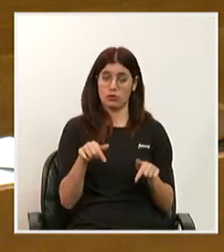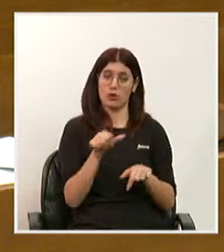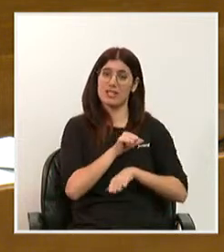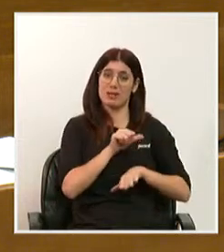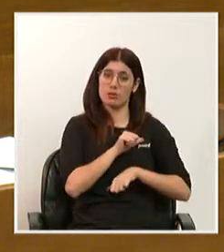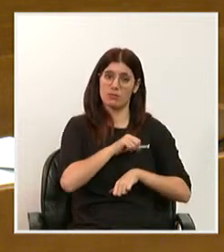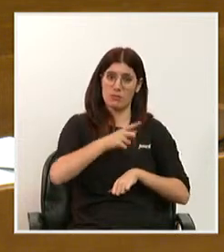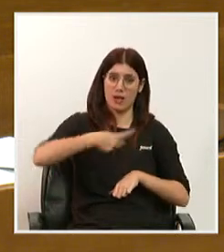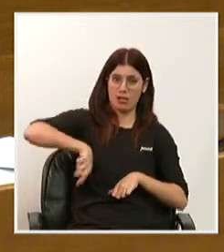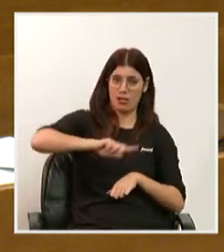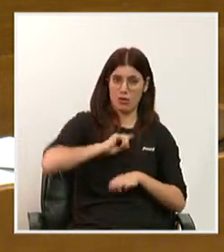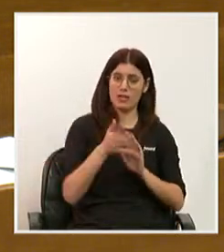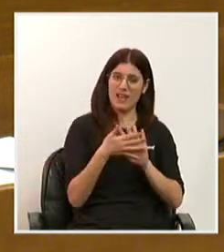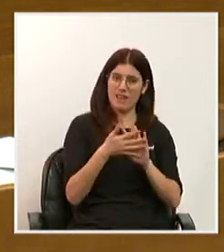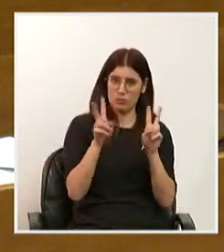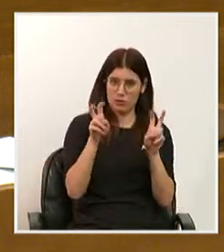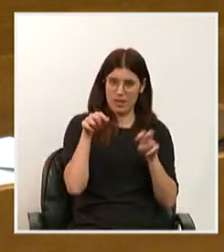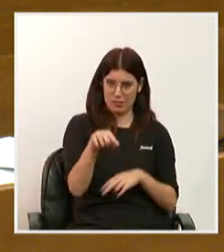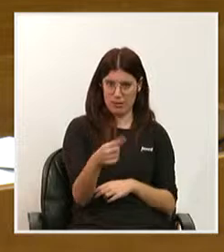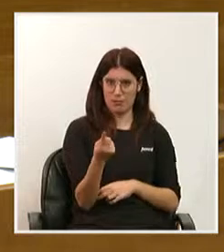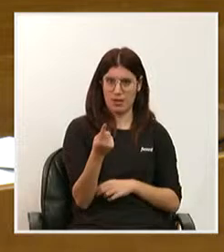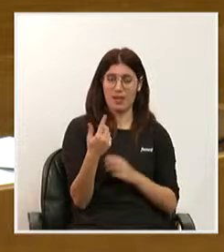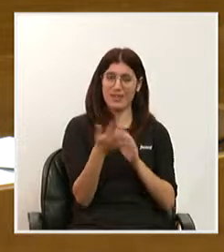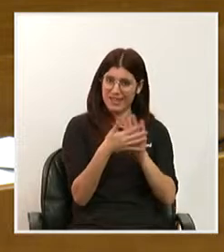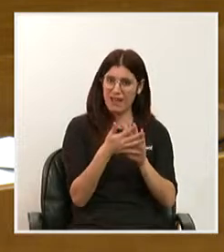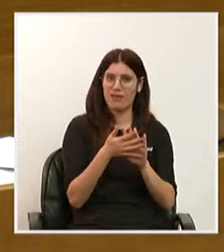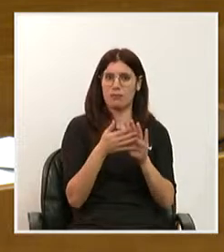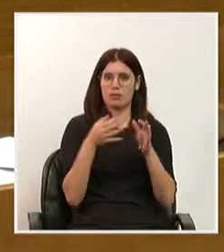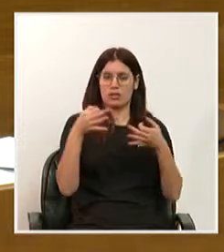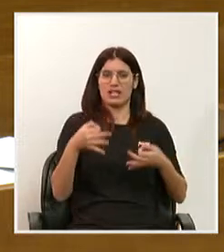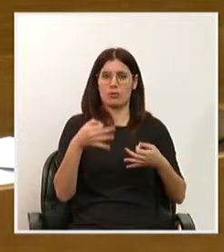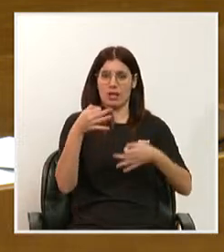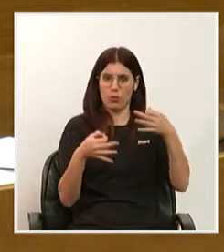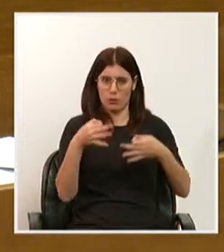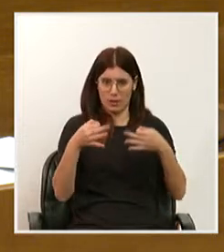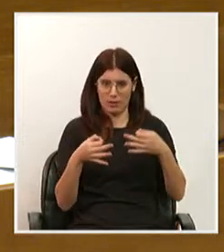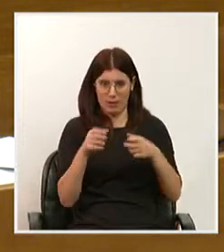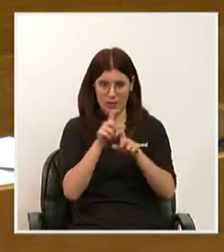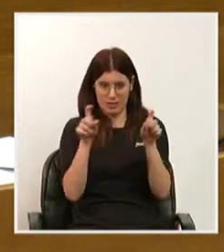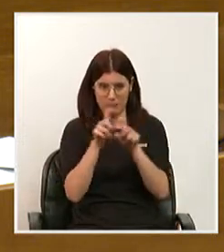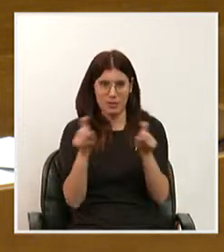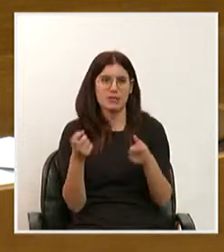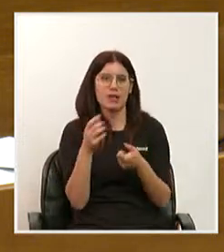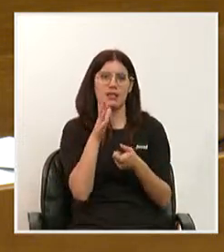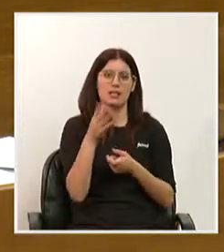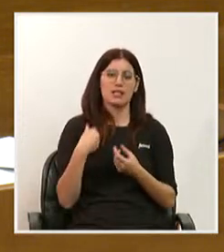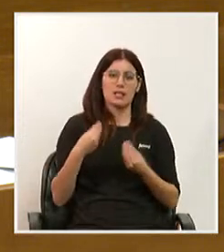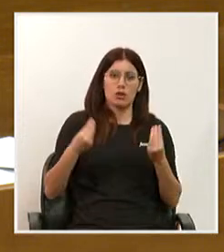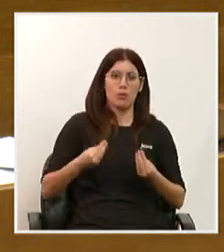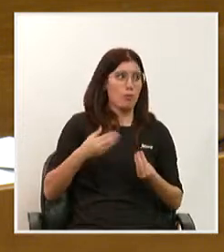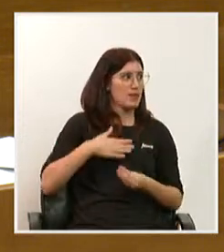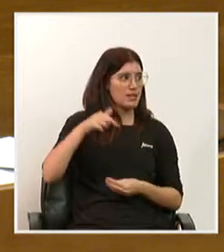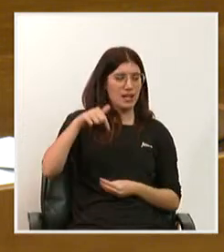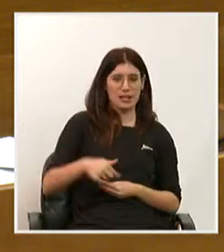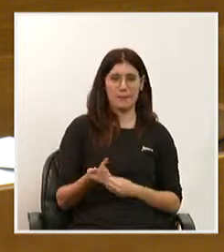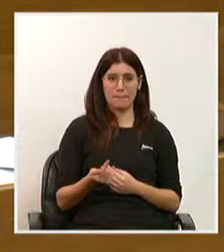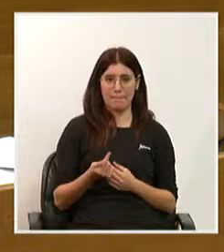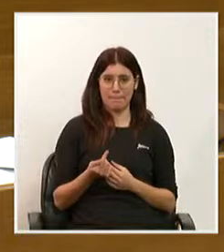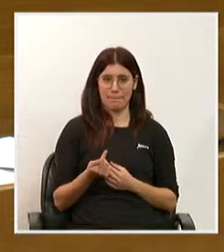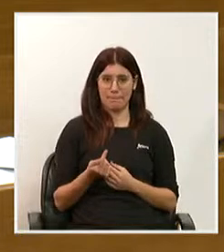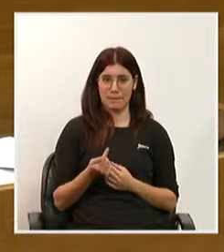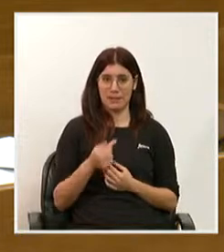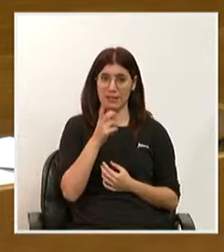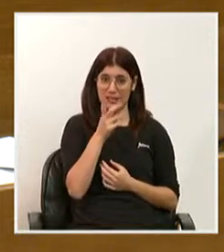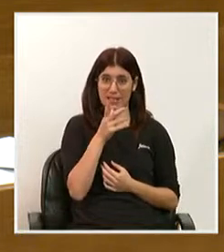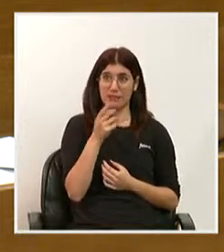nos que par que parl de la segu jurídica de empreses que par que seen cómod así que no les portar